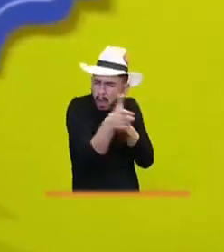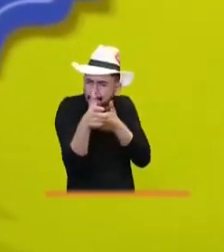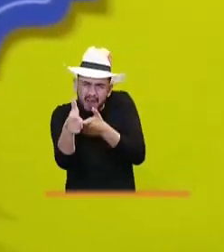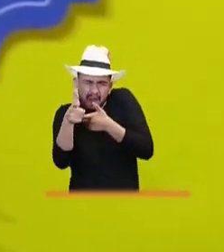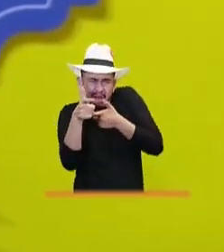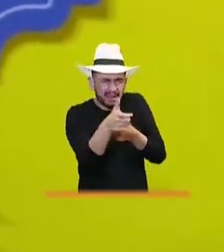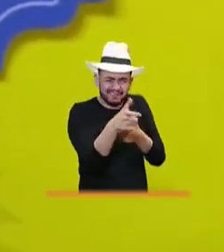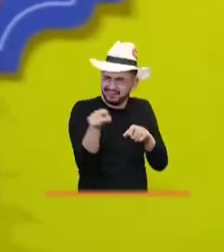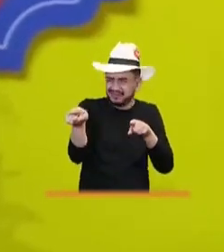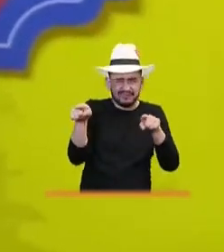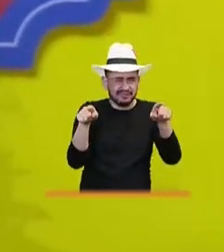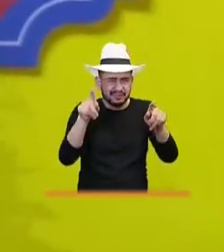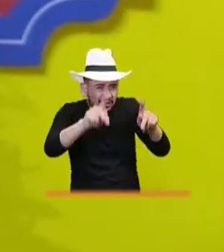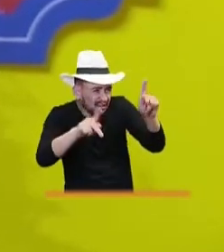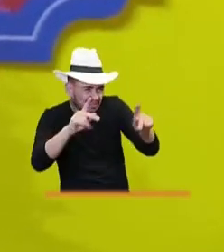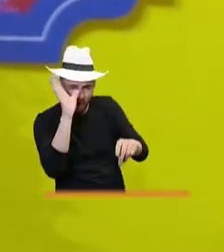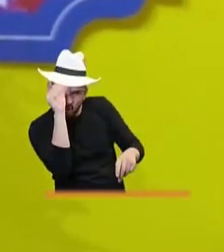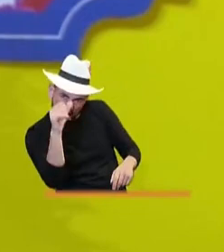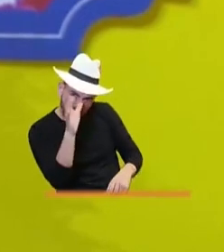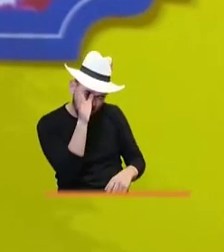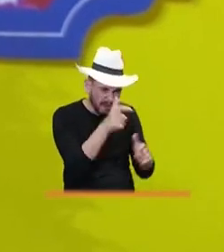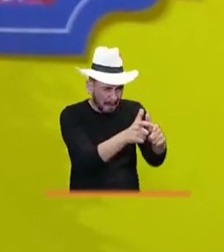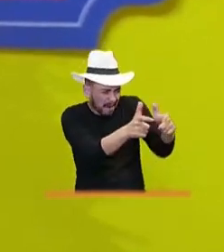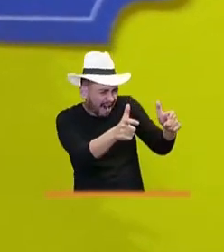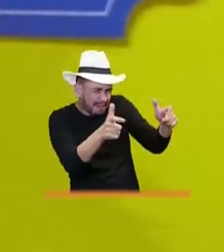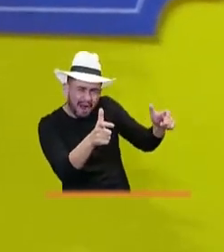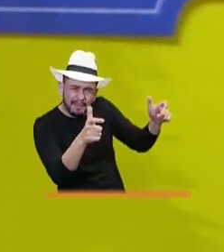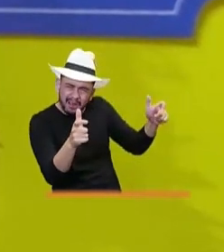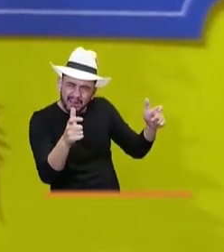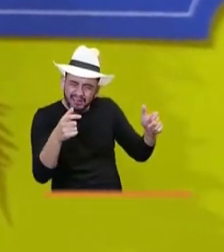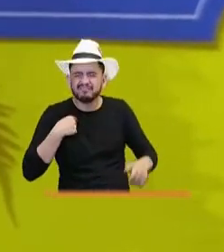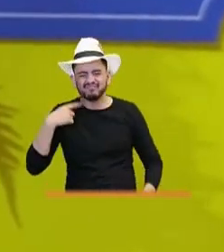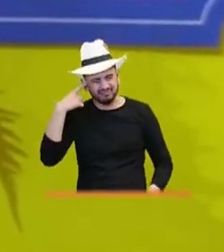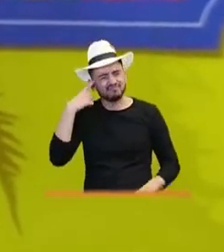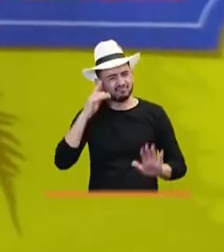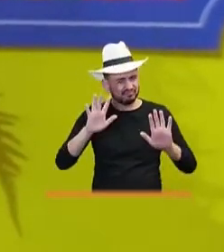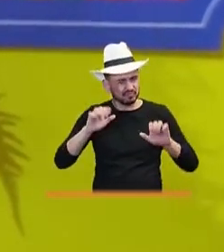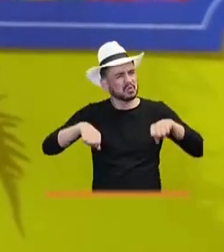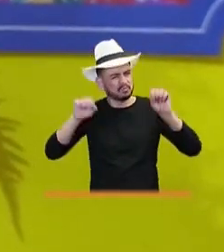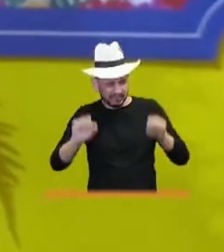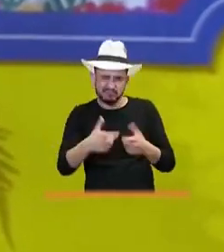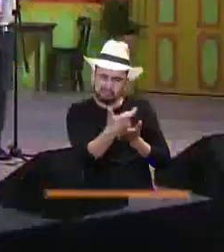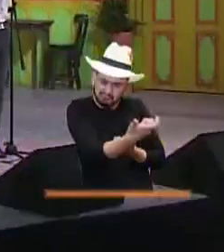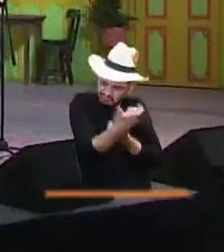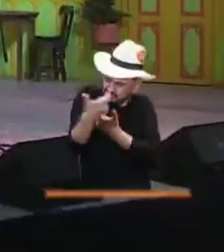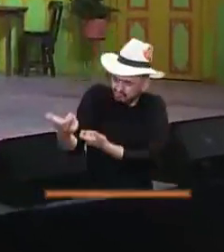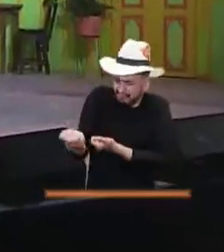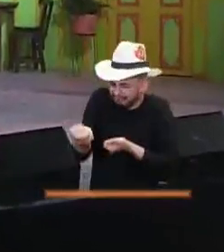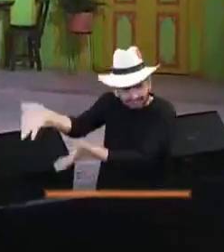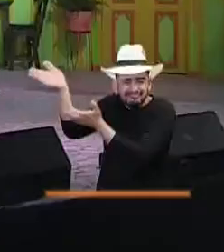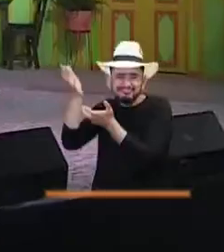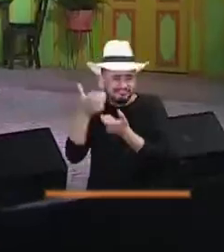personas viles, yo creo que hoy es posible abandonar los fusiles.